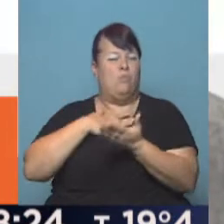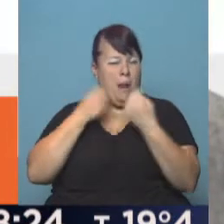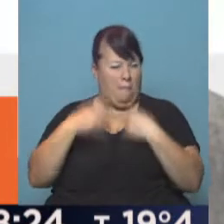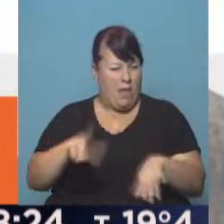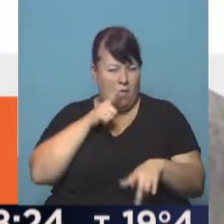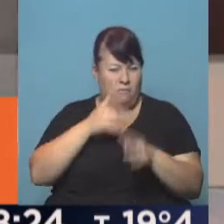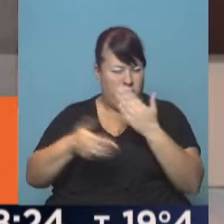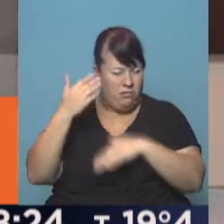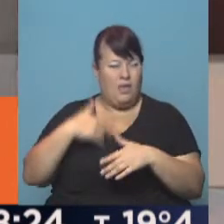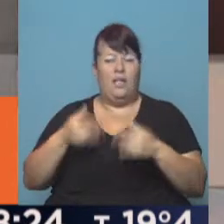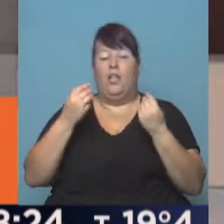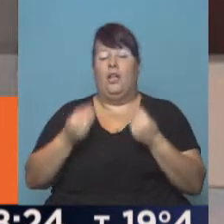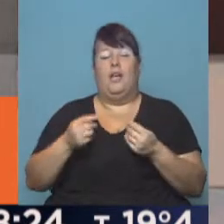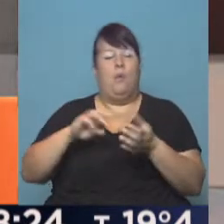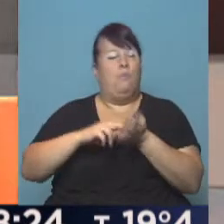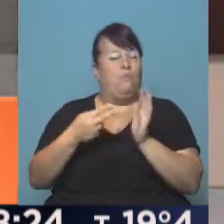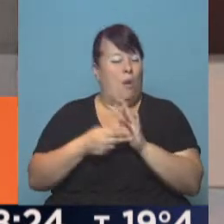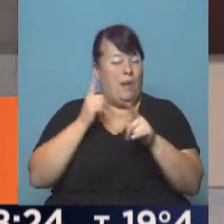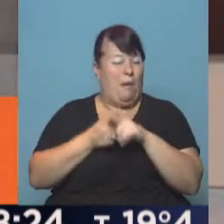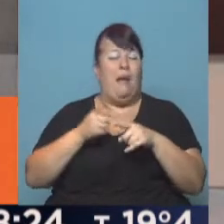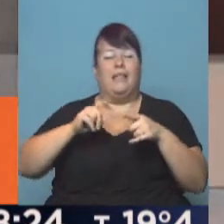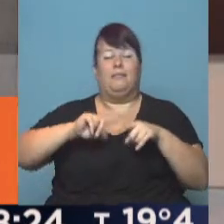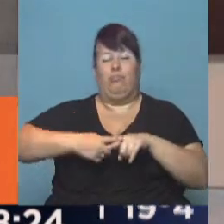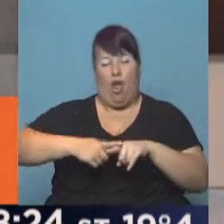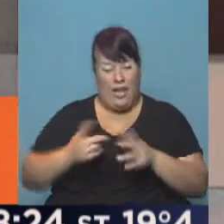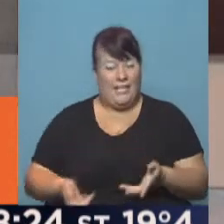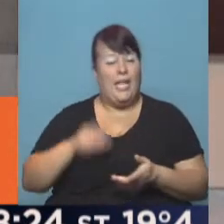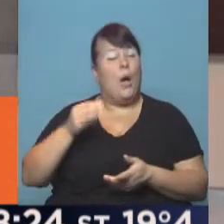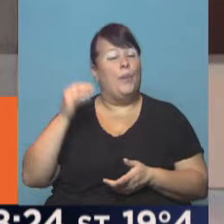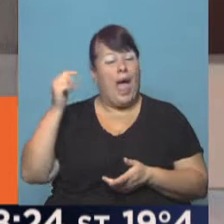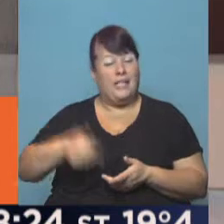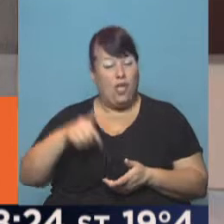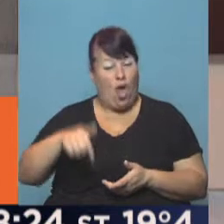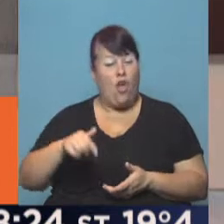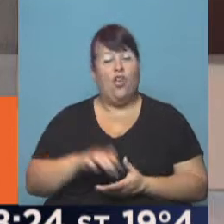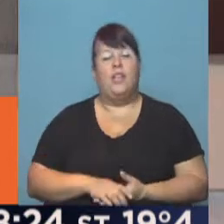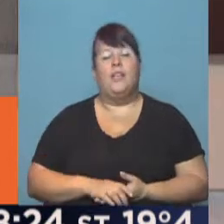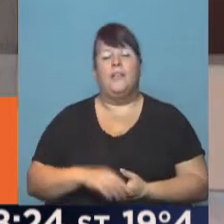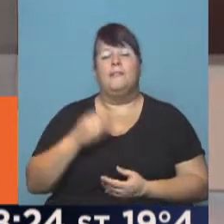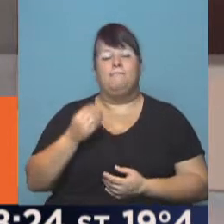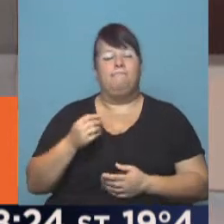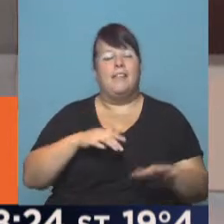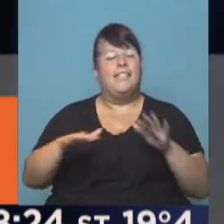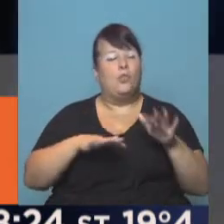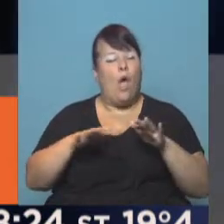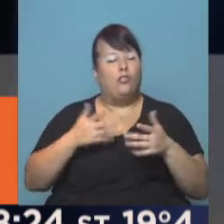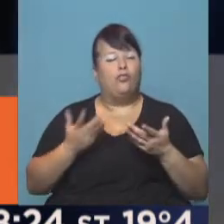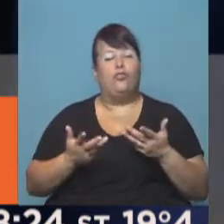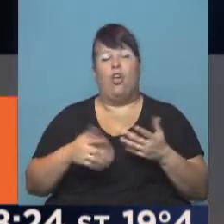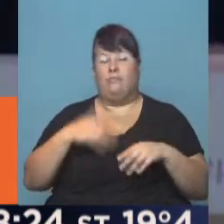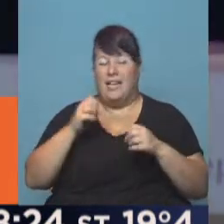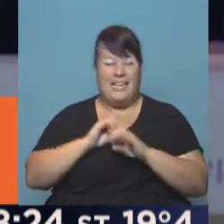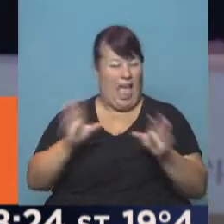humanos, sumida en una crisis política. Brasil hoy día se encuentra en una situación de